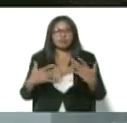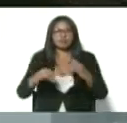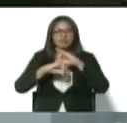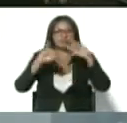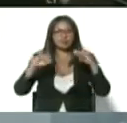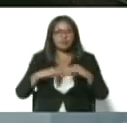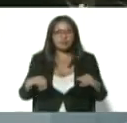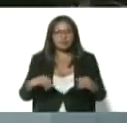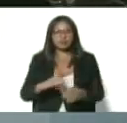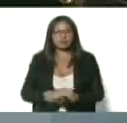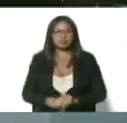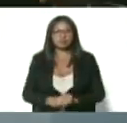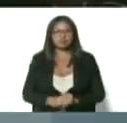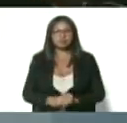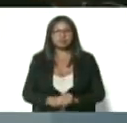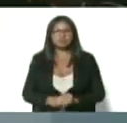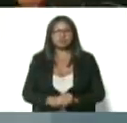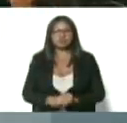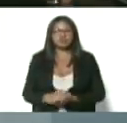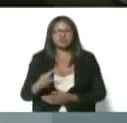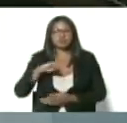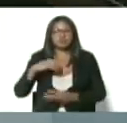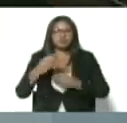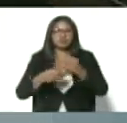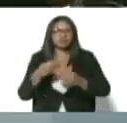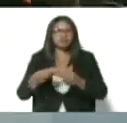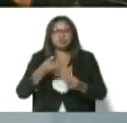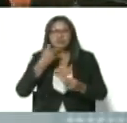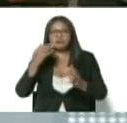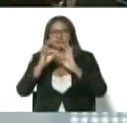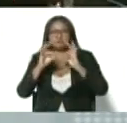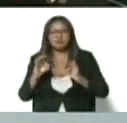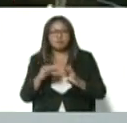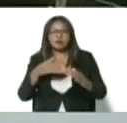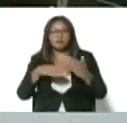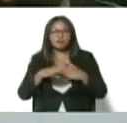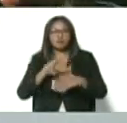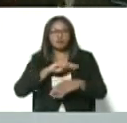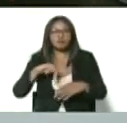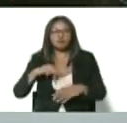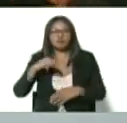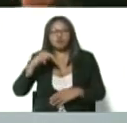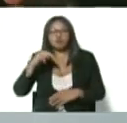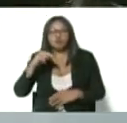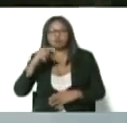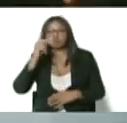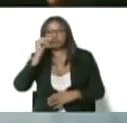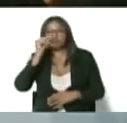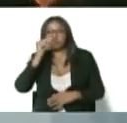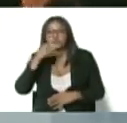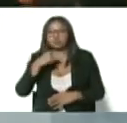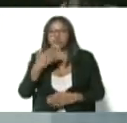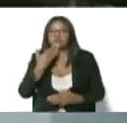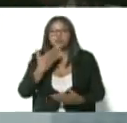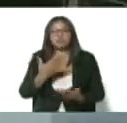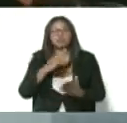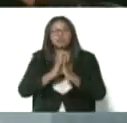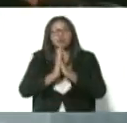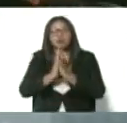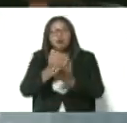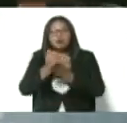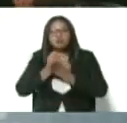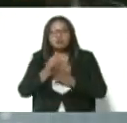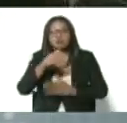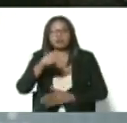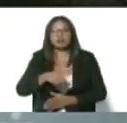que estamos haciendo unas obras más hermosas velar por nuestro muchacho que de una u otra forma están pidiendo una ayuda desde aquí